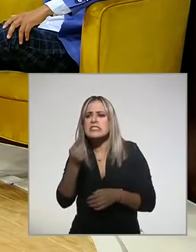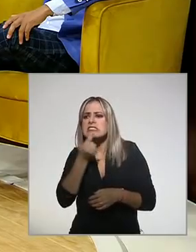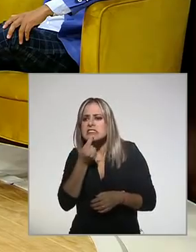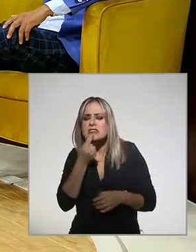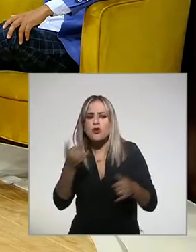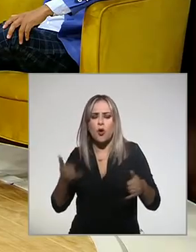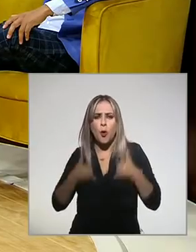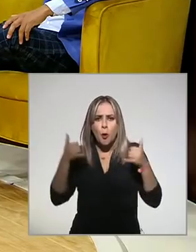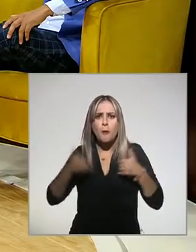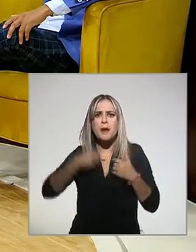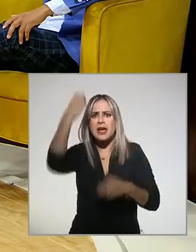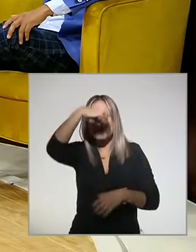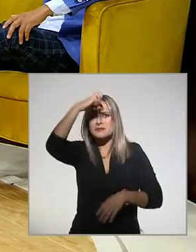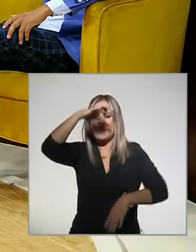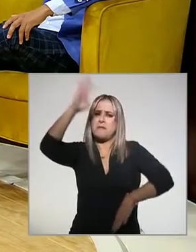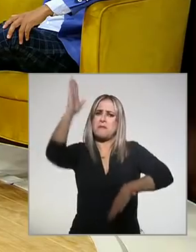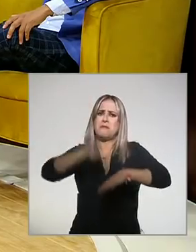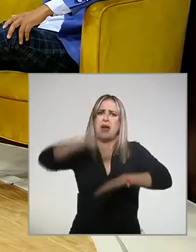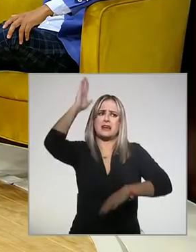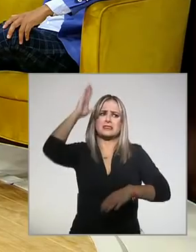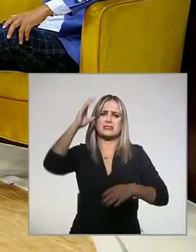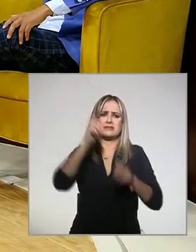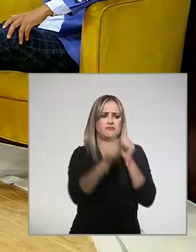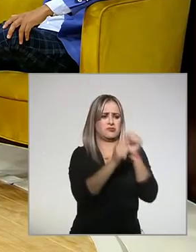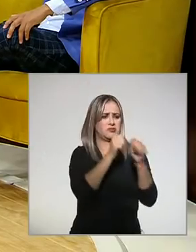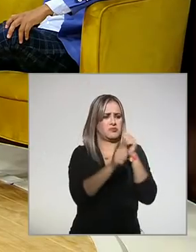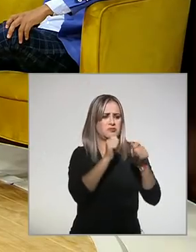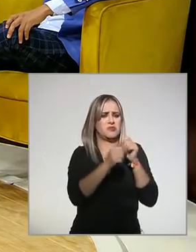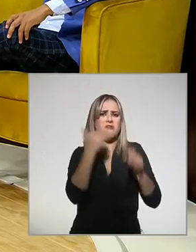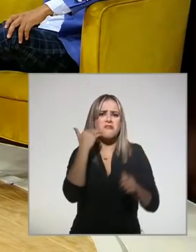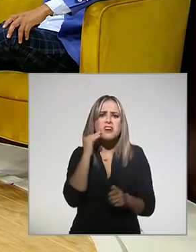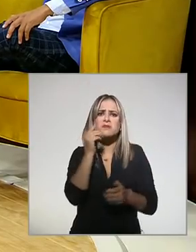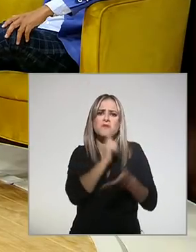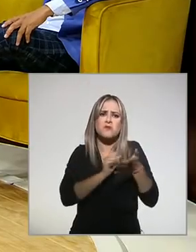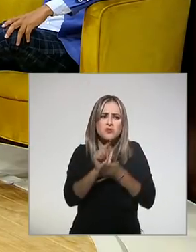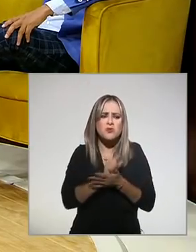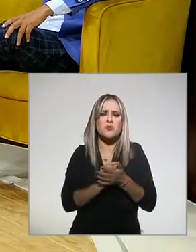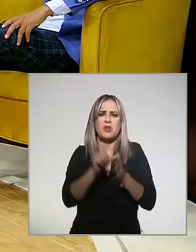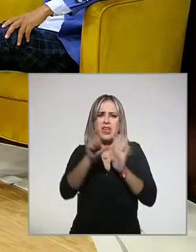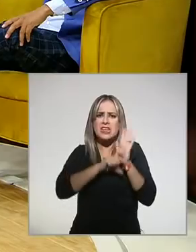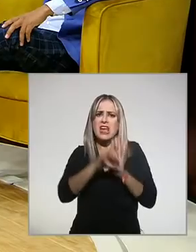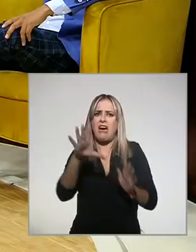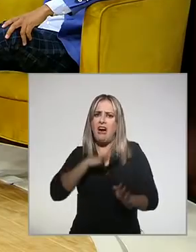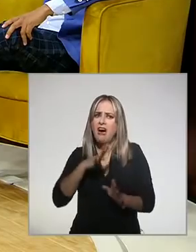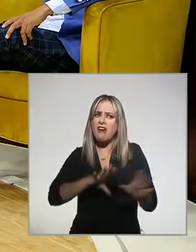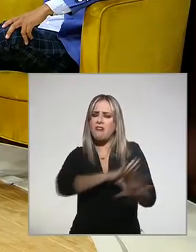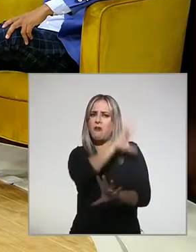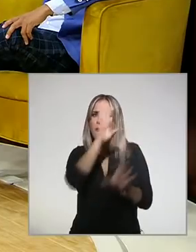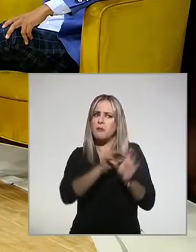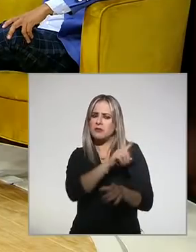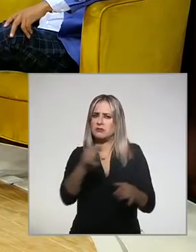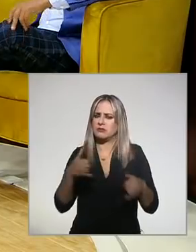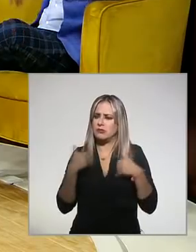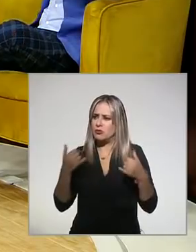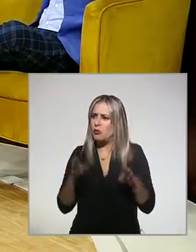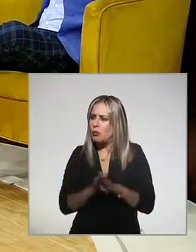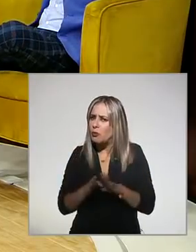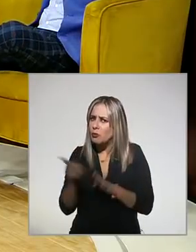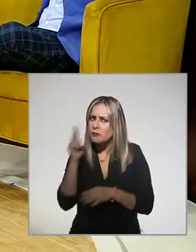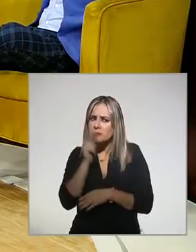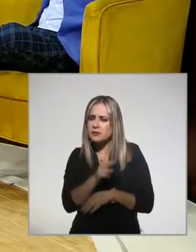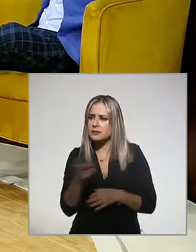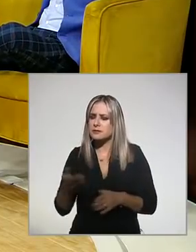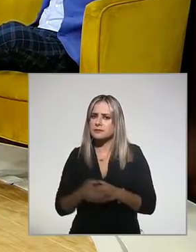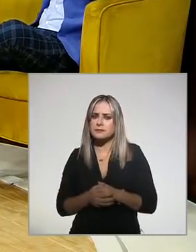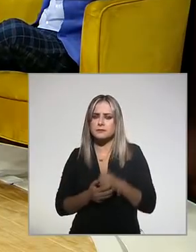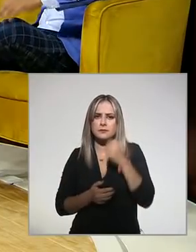ya adolescentes tengan redes a tan temprana edad? O sea, de entrada, y deberíamos poner el foco porque no tendrían que estar ahí, ¿no? Exacto. Yo creo que